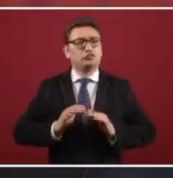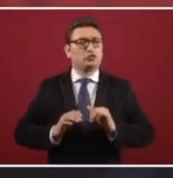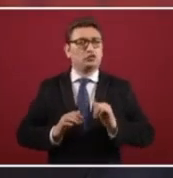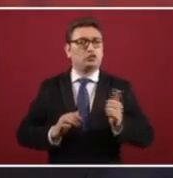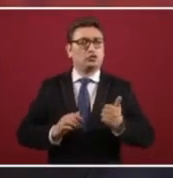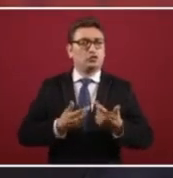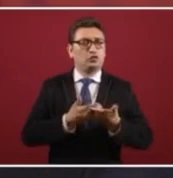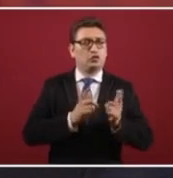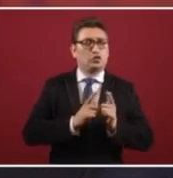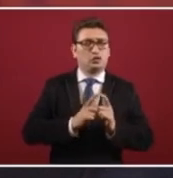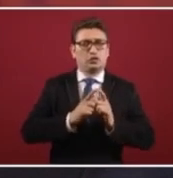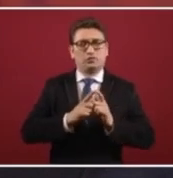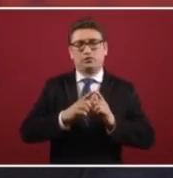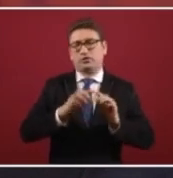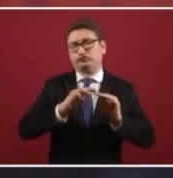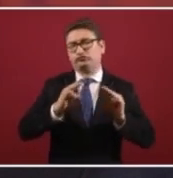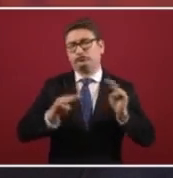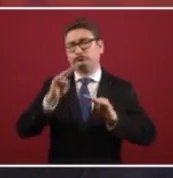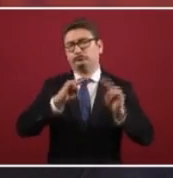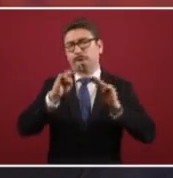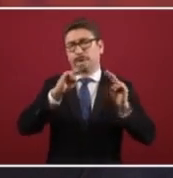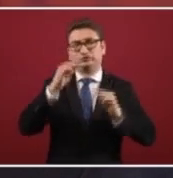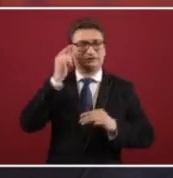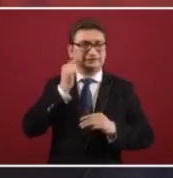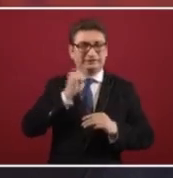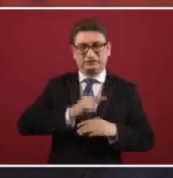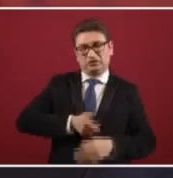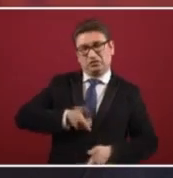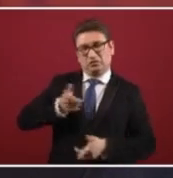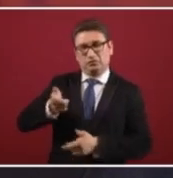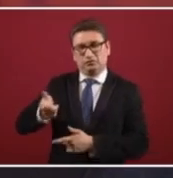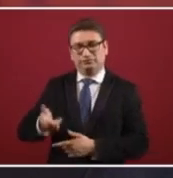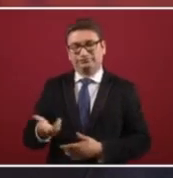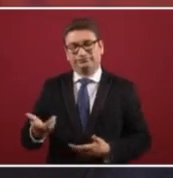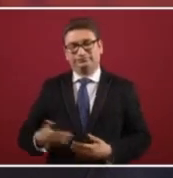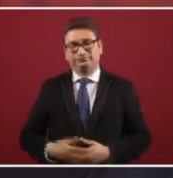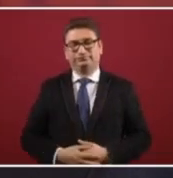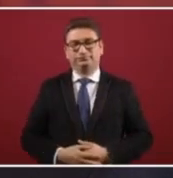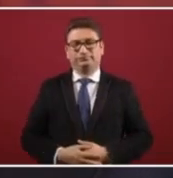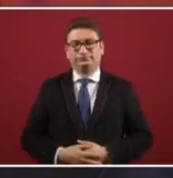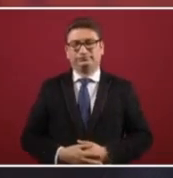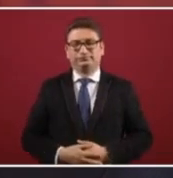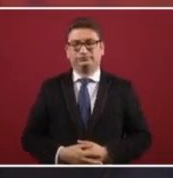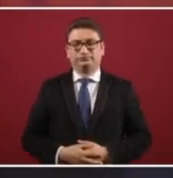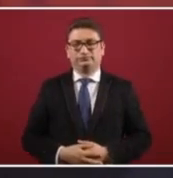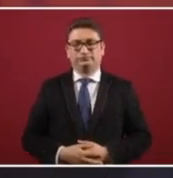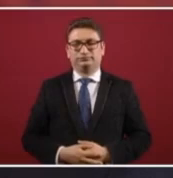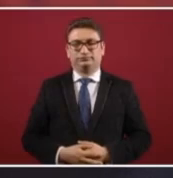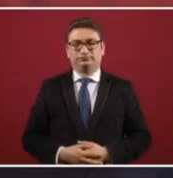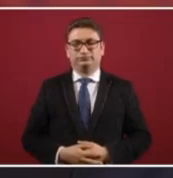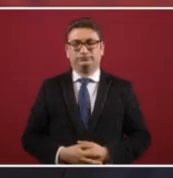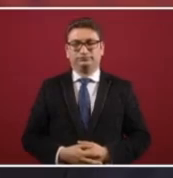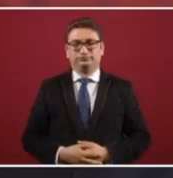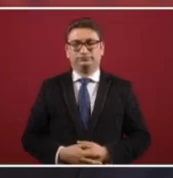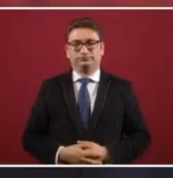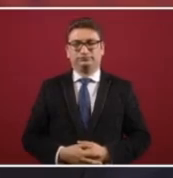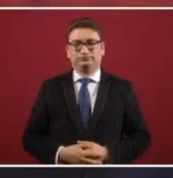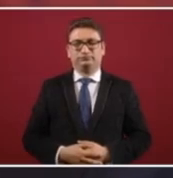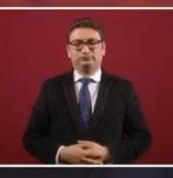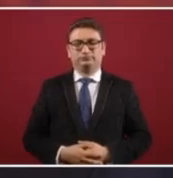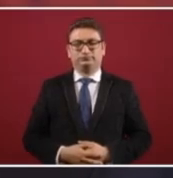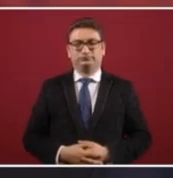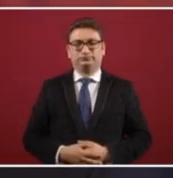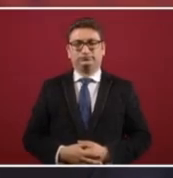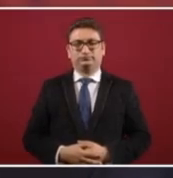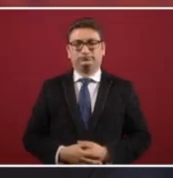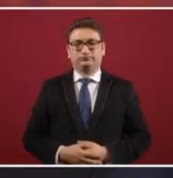en la Sierra de Guerrero. Por otro lado, en cuanto a las declaraciones de Donald Trump respecto a que Estados Unidos usa a México para